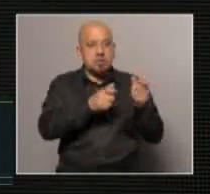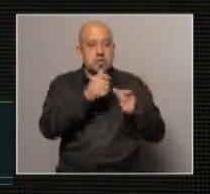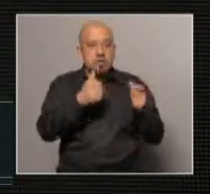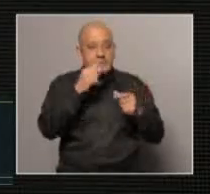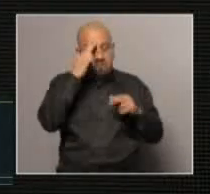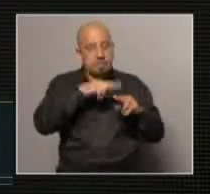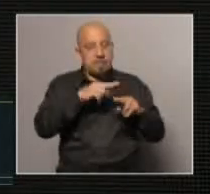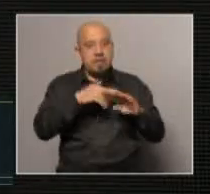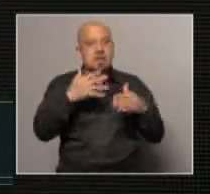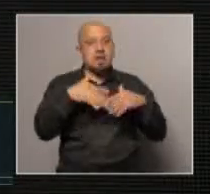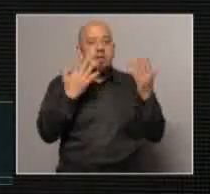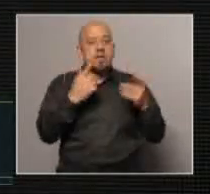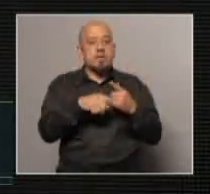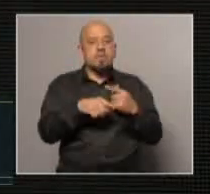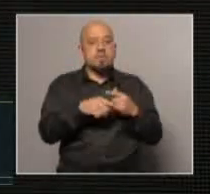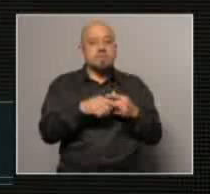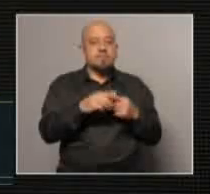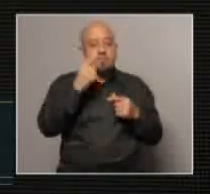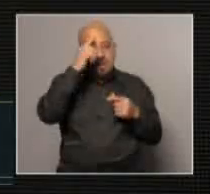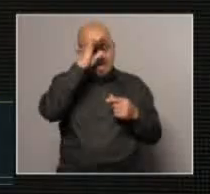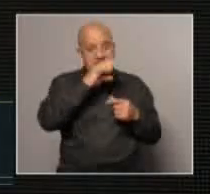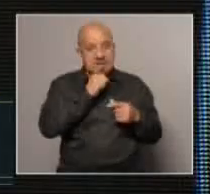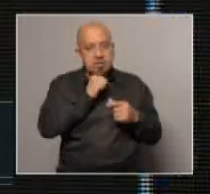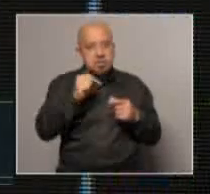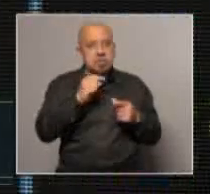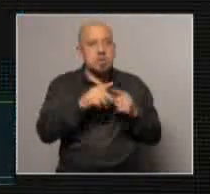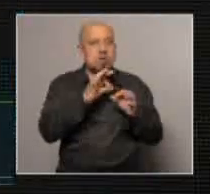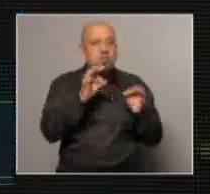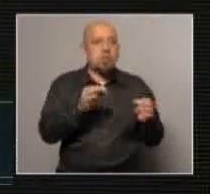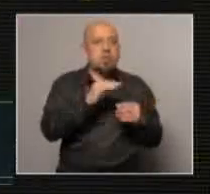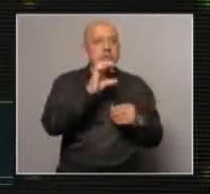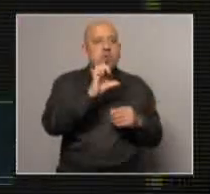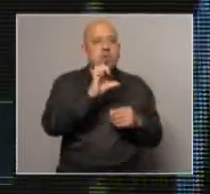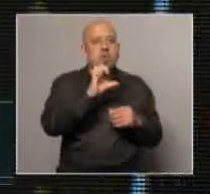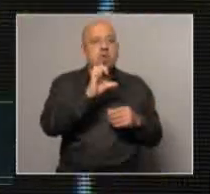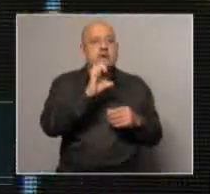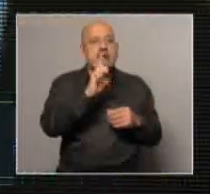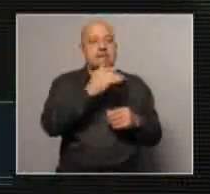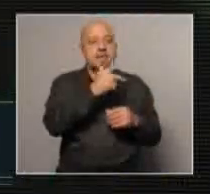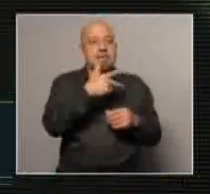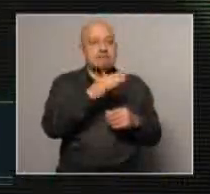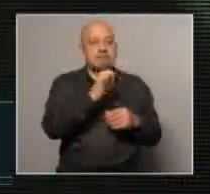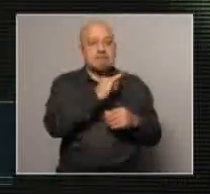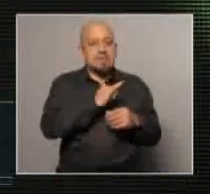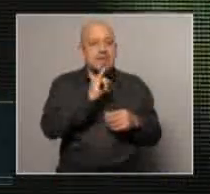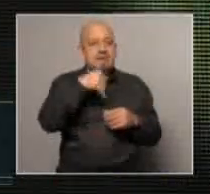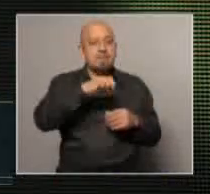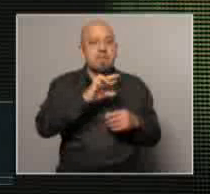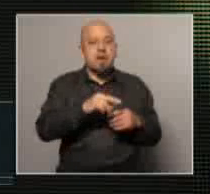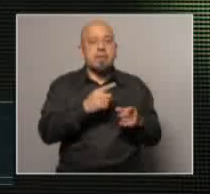con dolores crónicos, esclerosis múltiple, pero también Alzheimer o cáncer, por ejemplo, que se automedican, se autoadministran